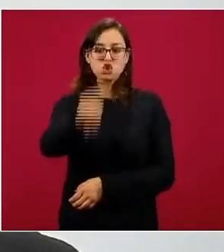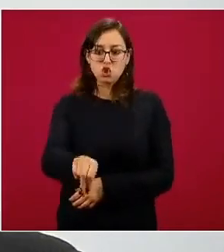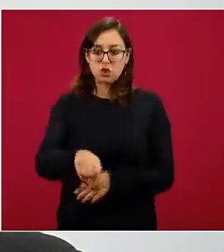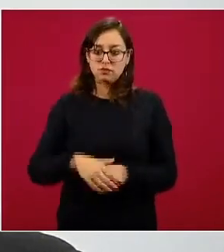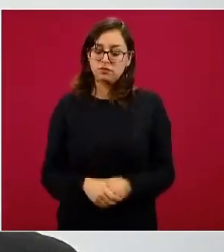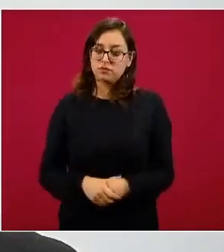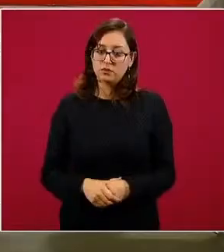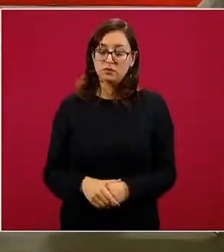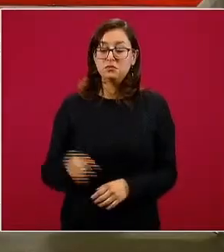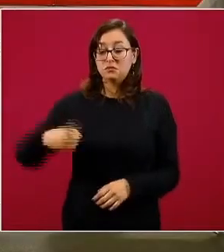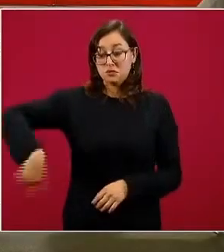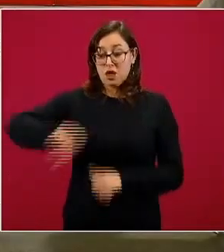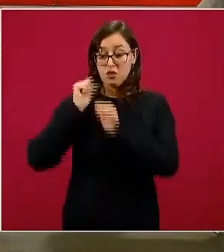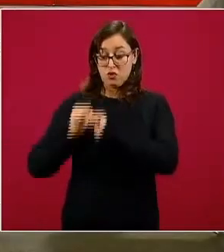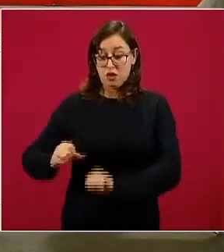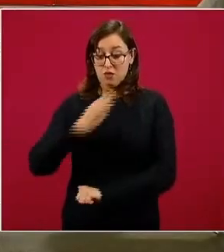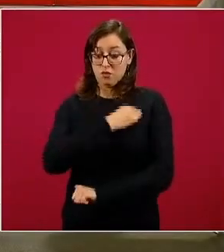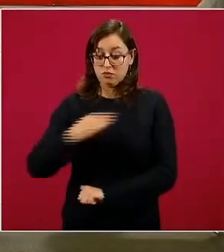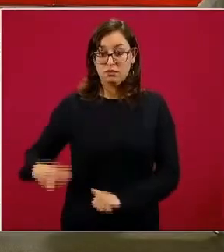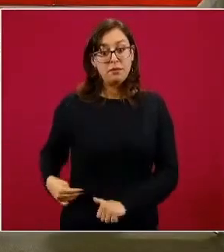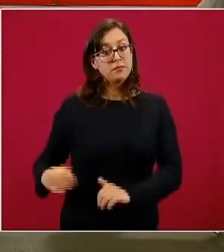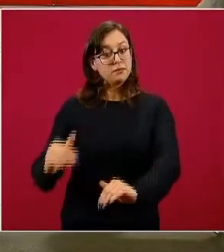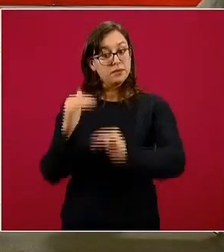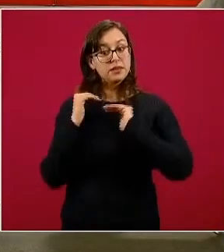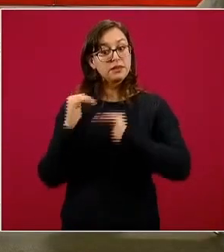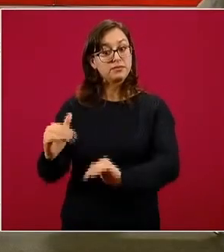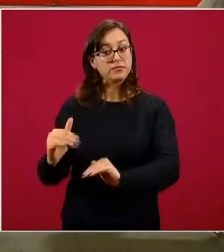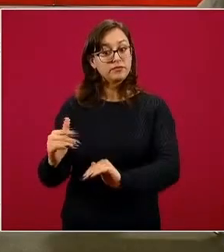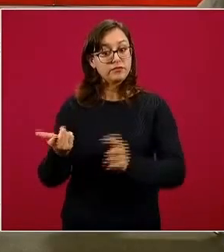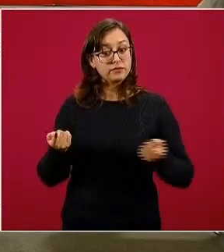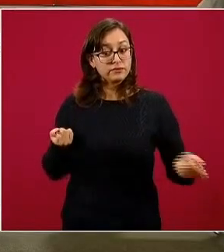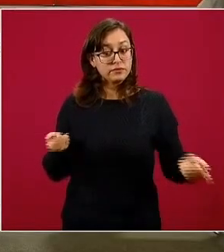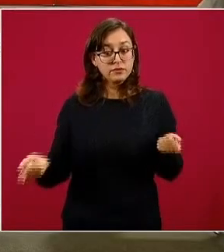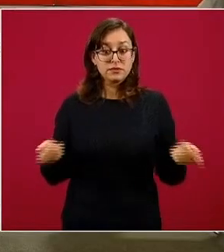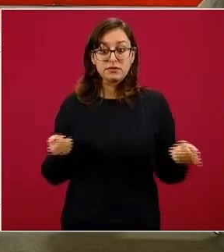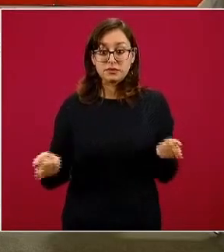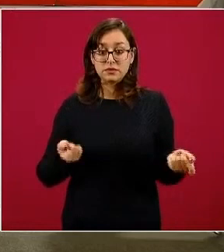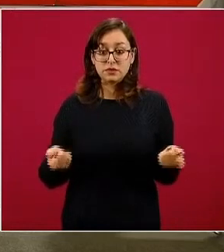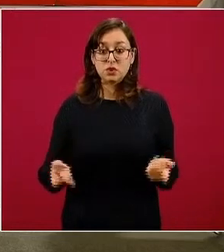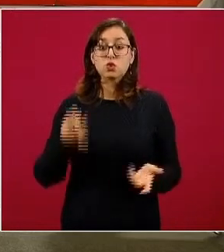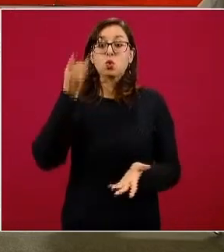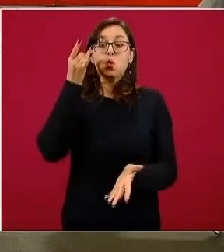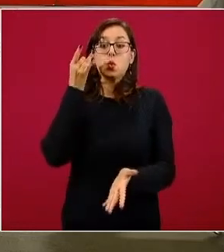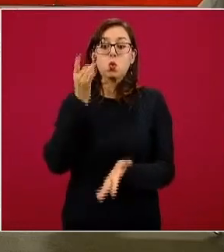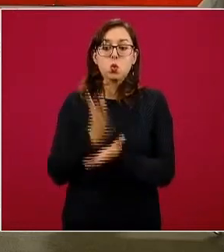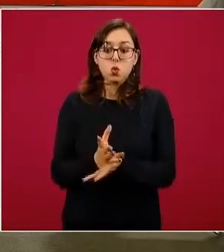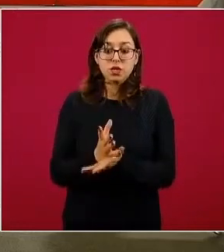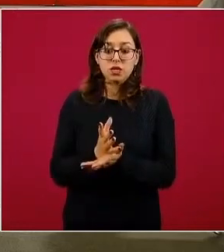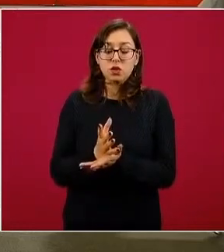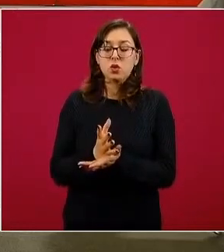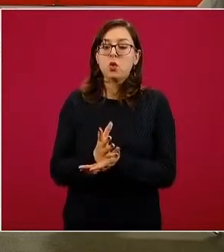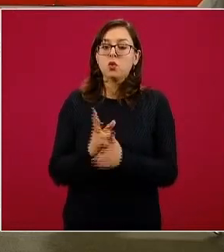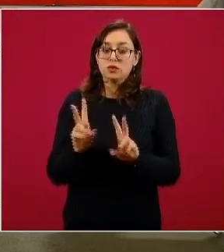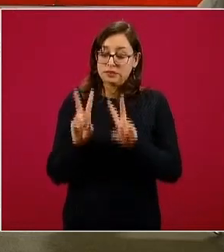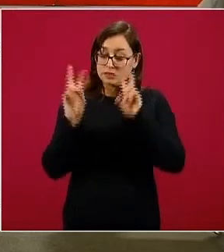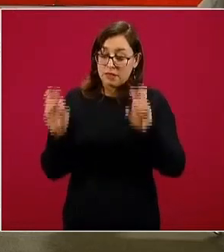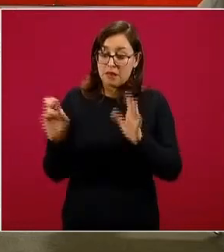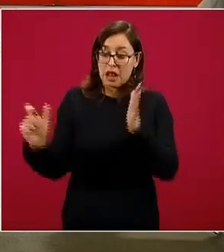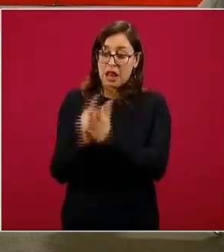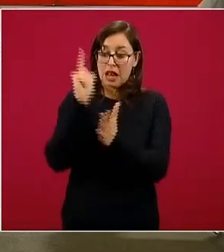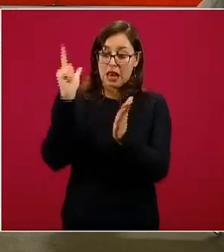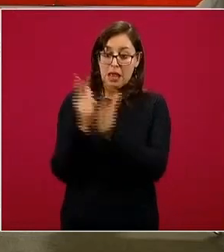tienen limitaciones y pueden ejercer solamente aquellas intervenciones que les corresponde por